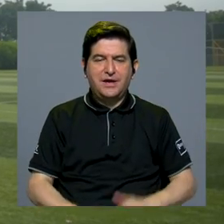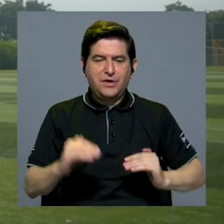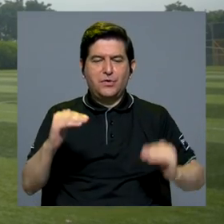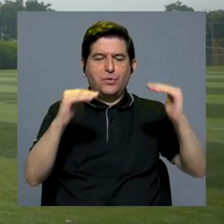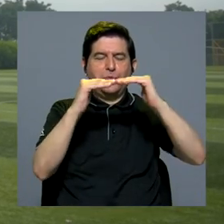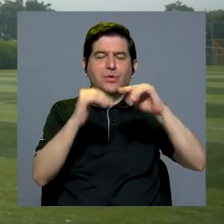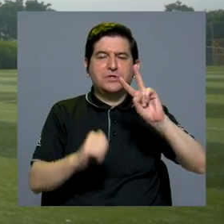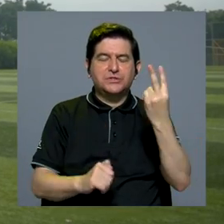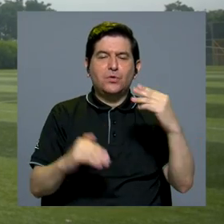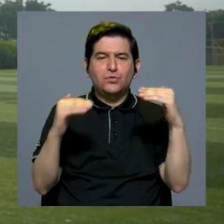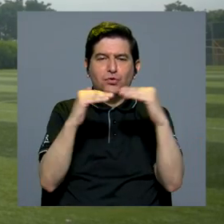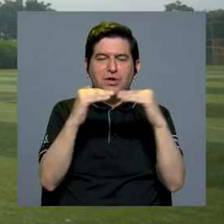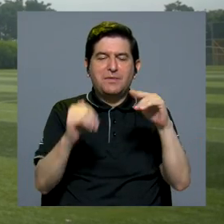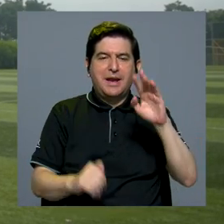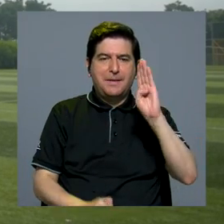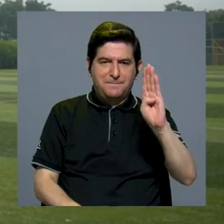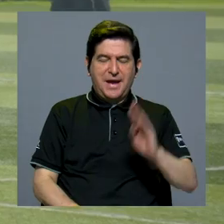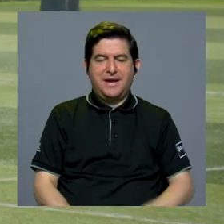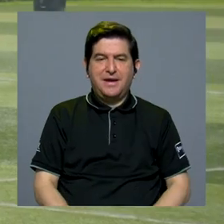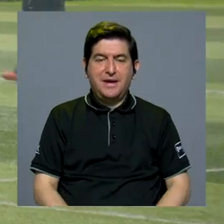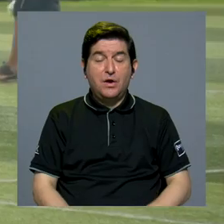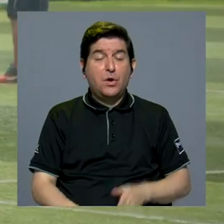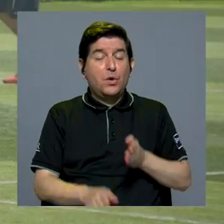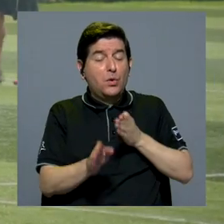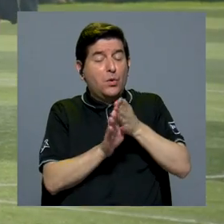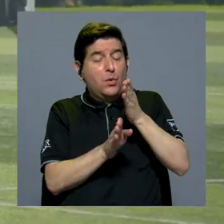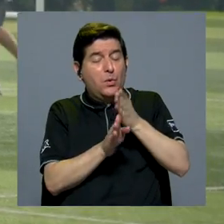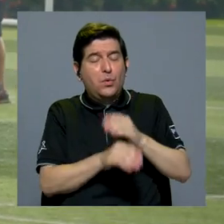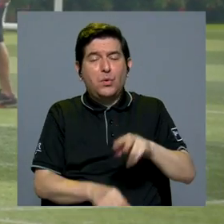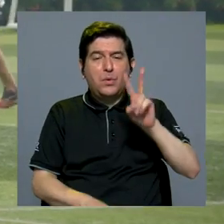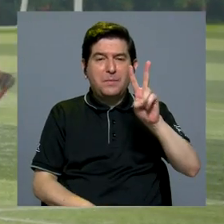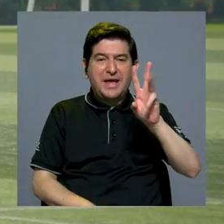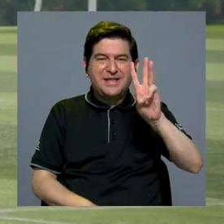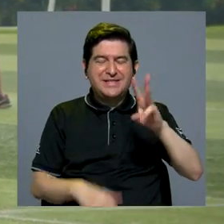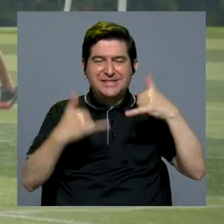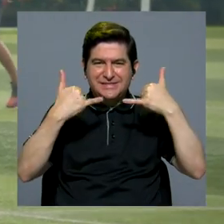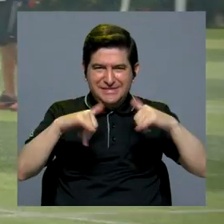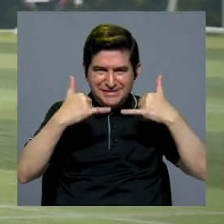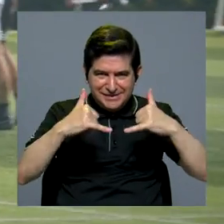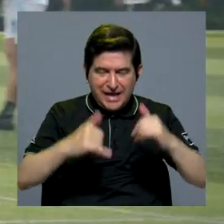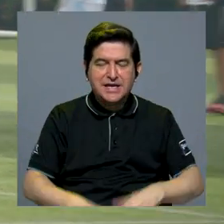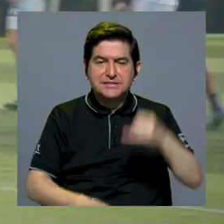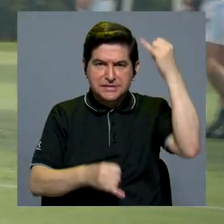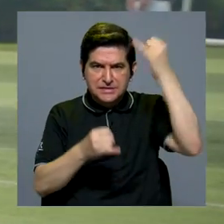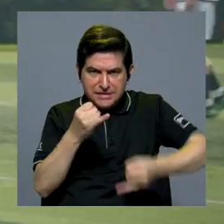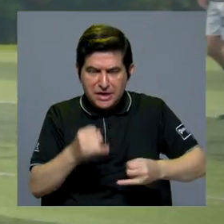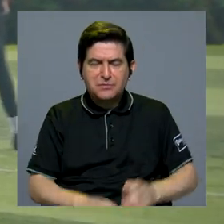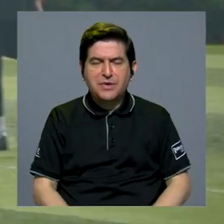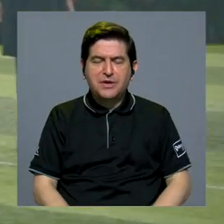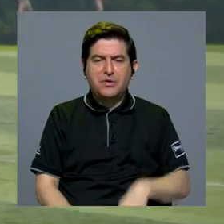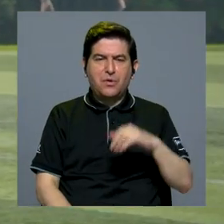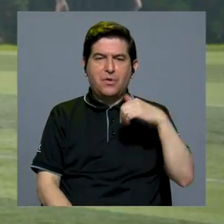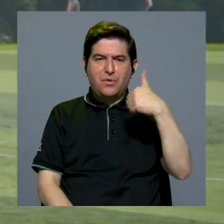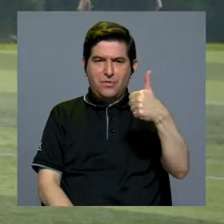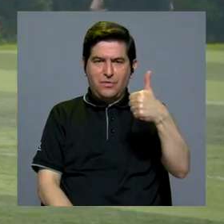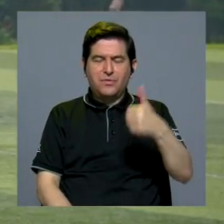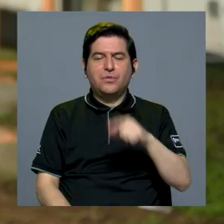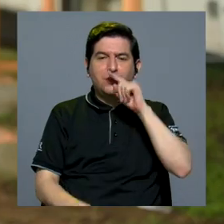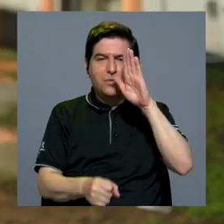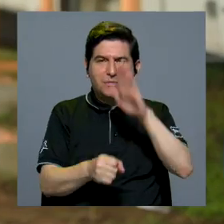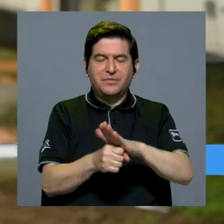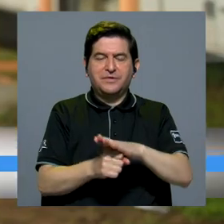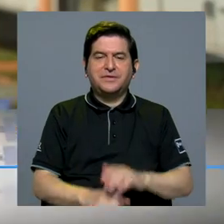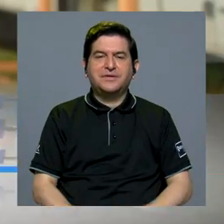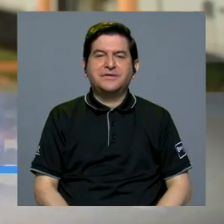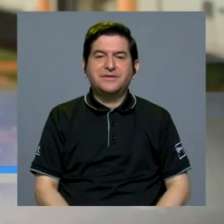partidos culminó al conseguir el máximo objetivo. Ok, en realidad fue un trabajo fuerte desde que empezamos el año, después de la pandemia, después de haber estado